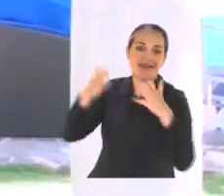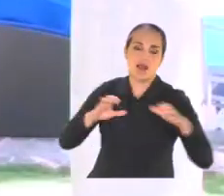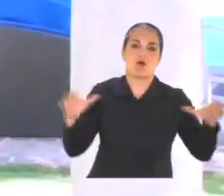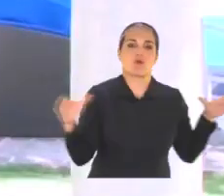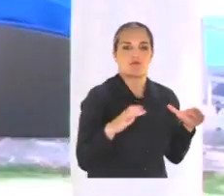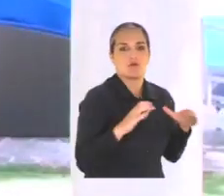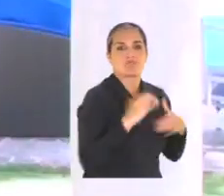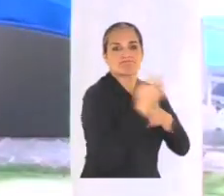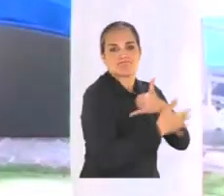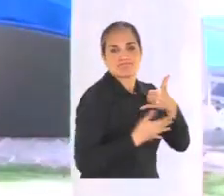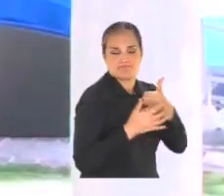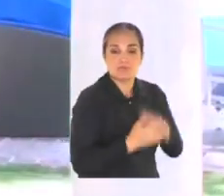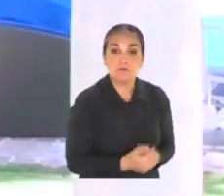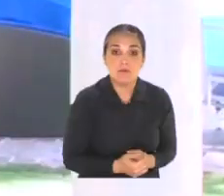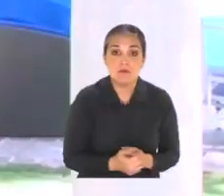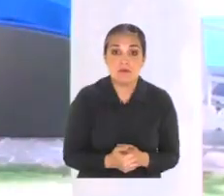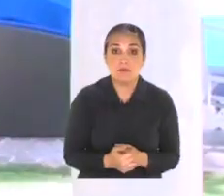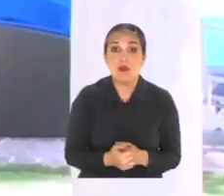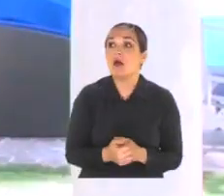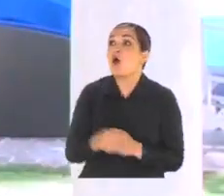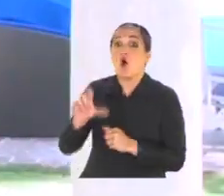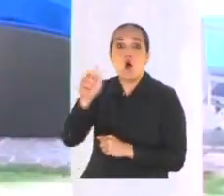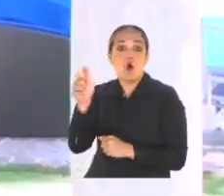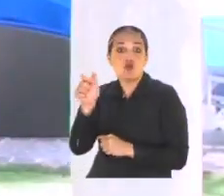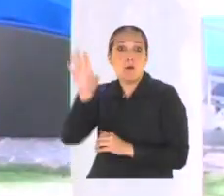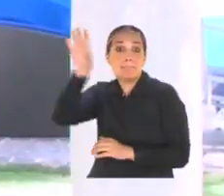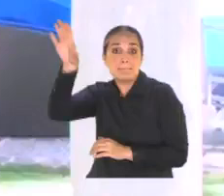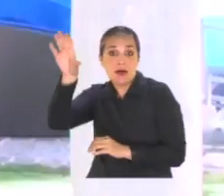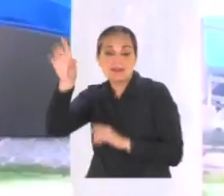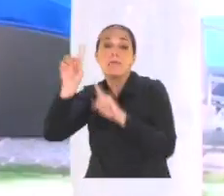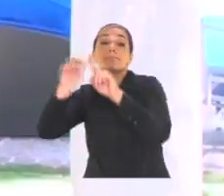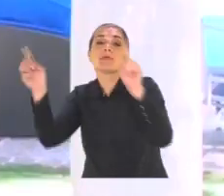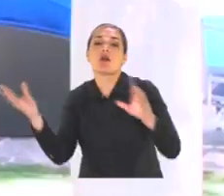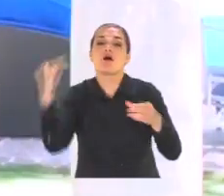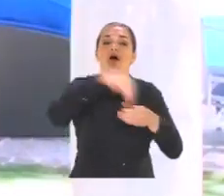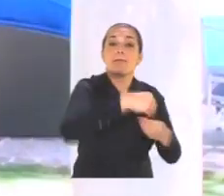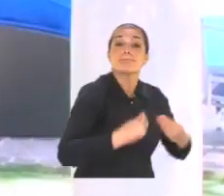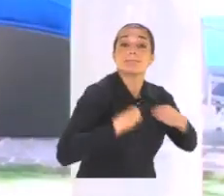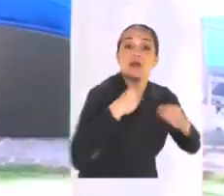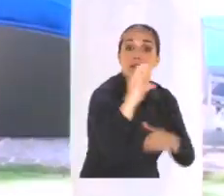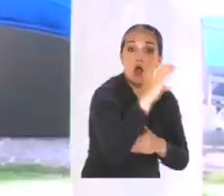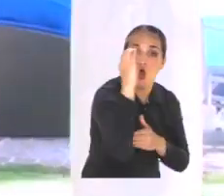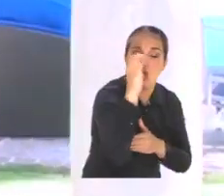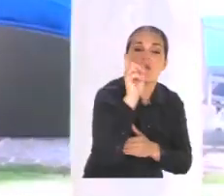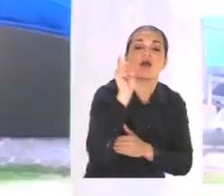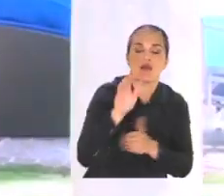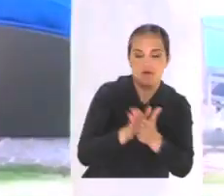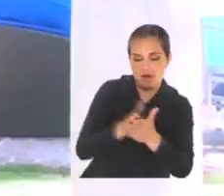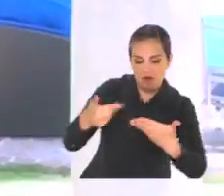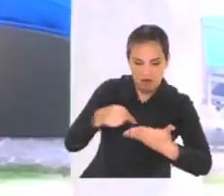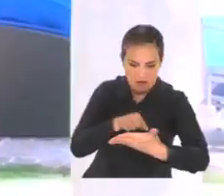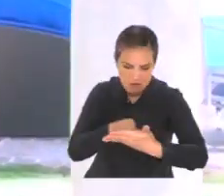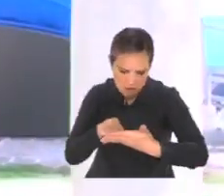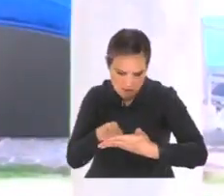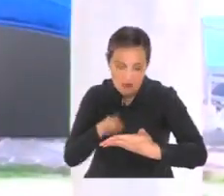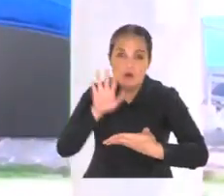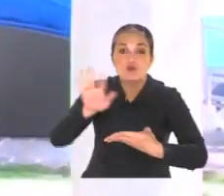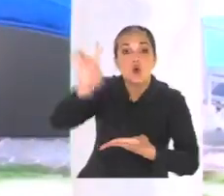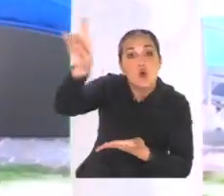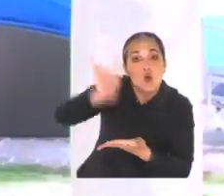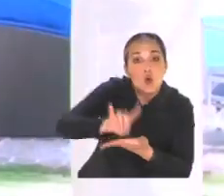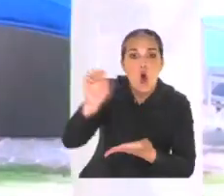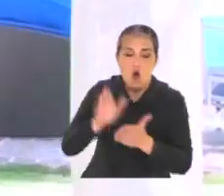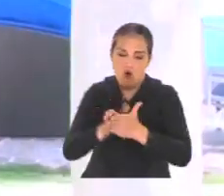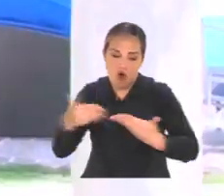Colombianos, extranjeros residentes o diplomáticos tienen que presentar su documento de vacunación digital o físico con